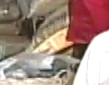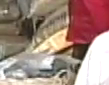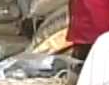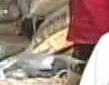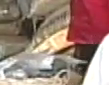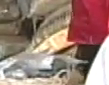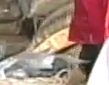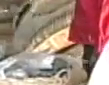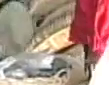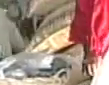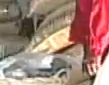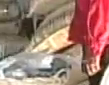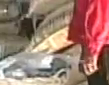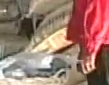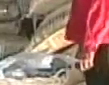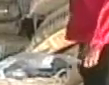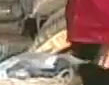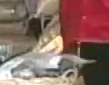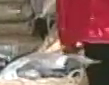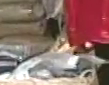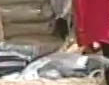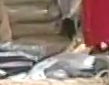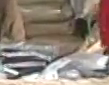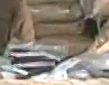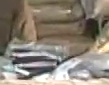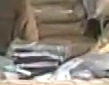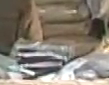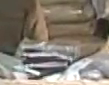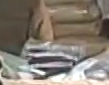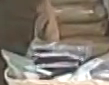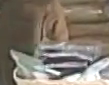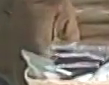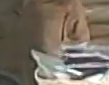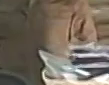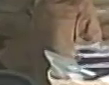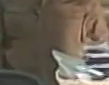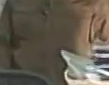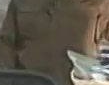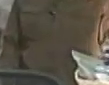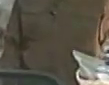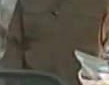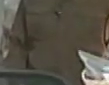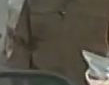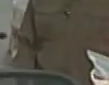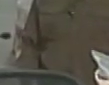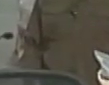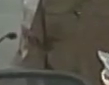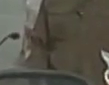y otras con bonitas naciones y te quiero para cantar